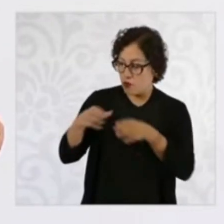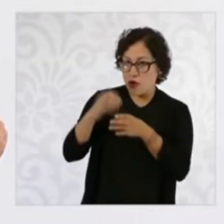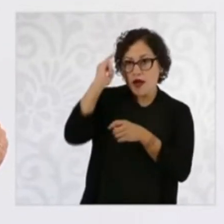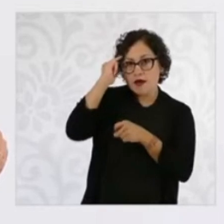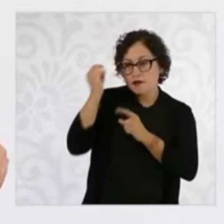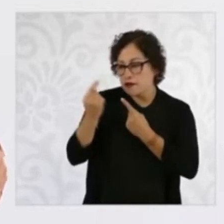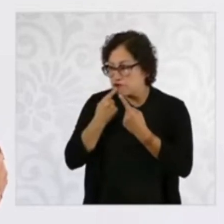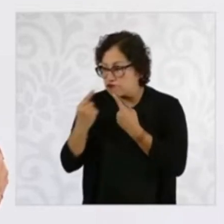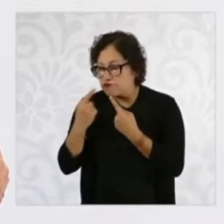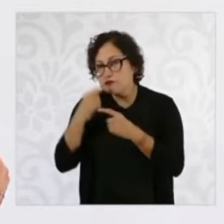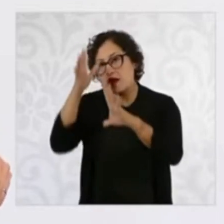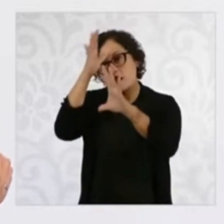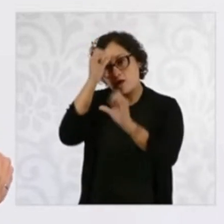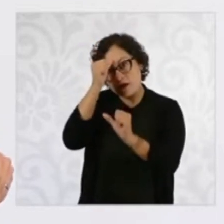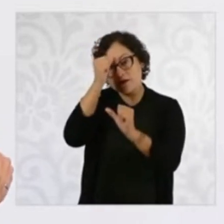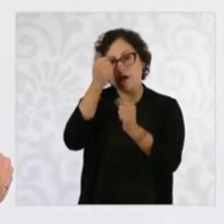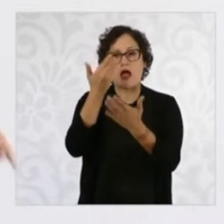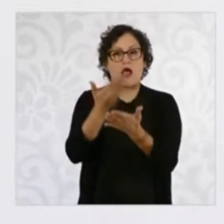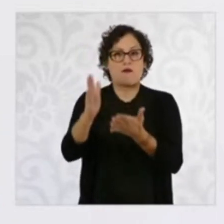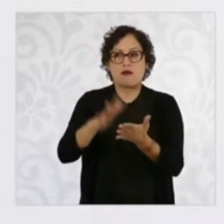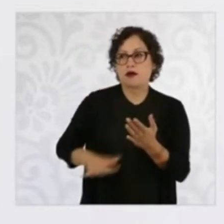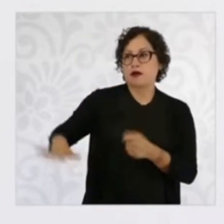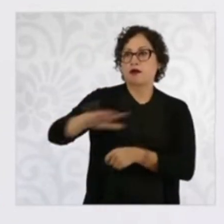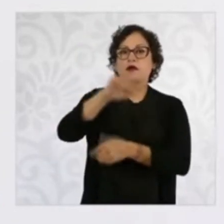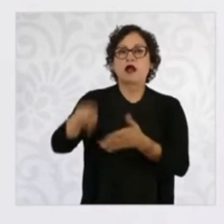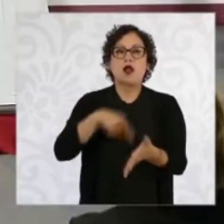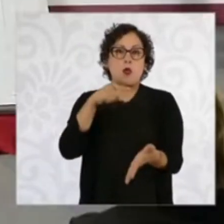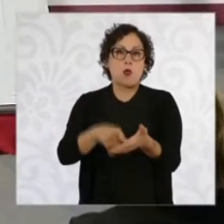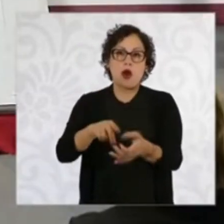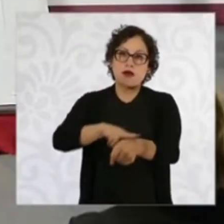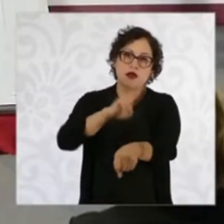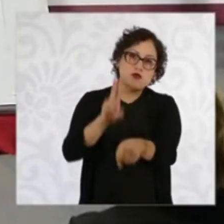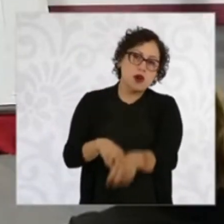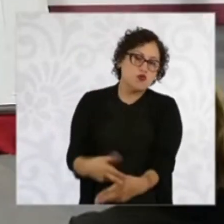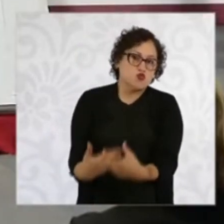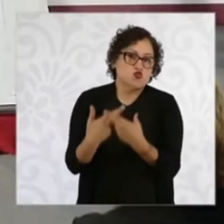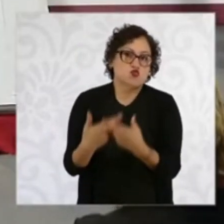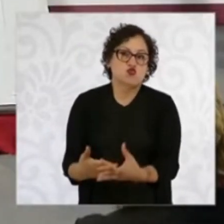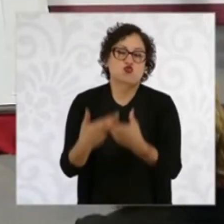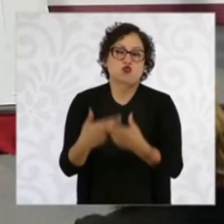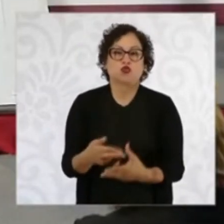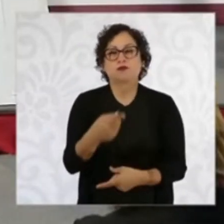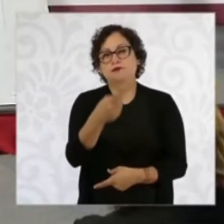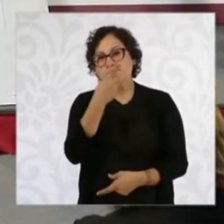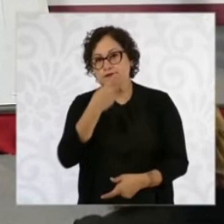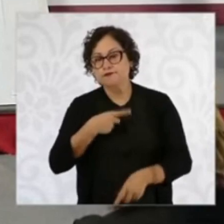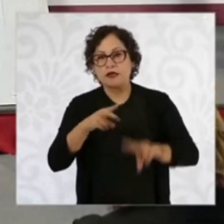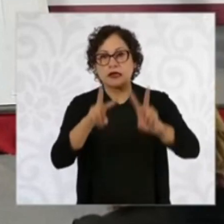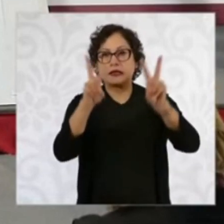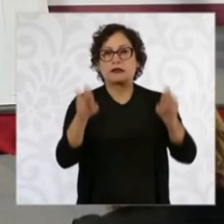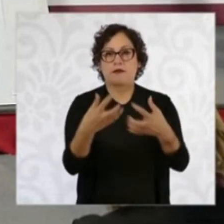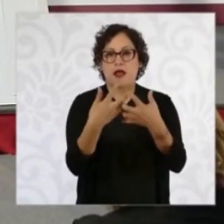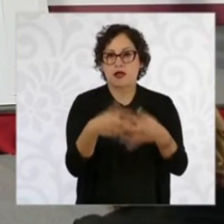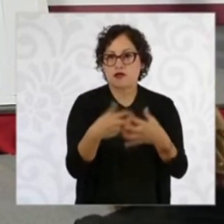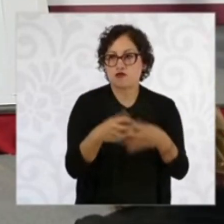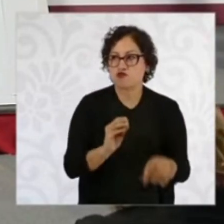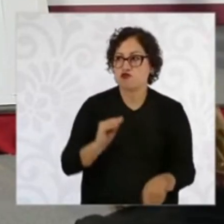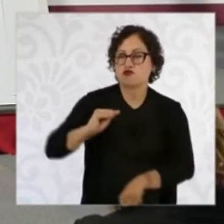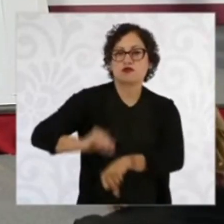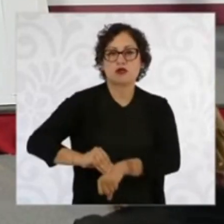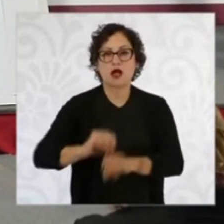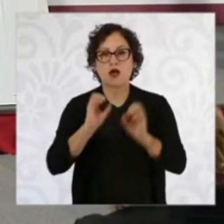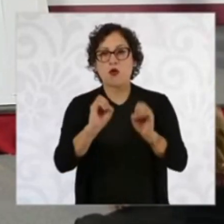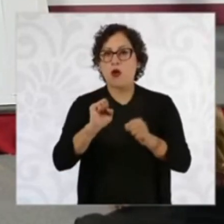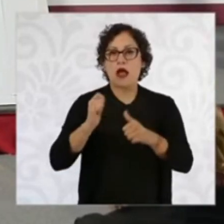recursos naturales muy importantes. Entonces cualquier desarrollo que tenga que ver con industria manufacturera o agroindustrial,